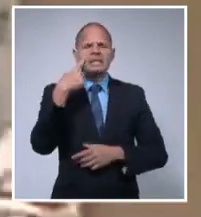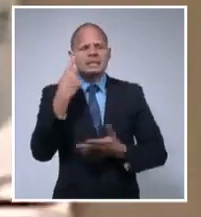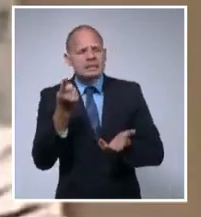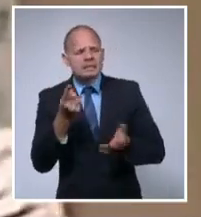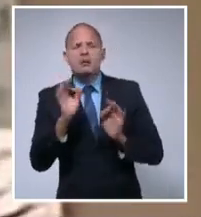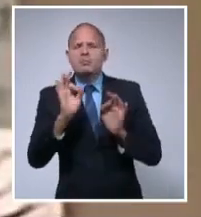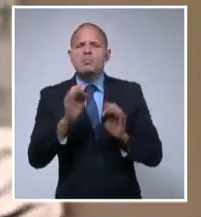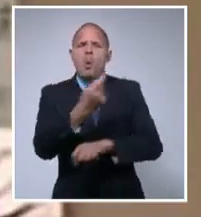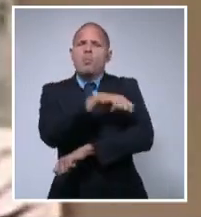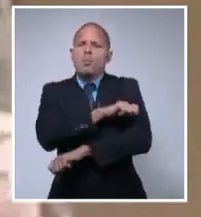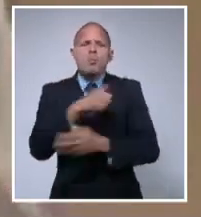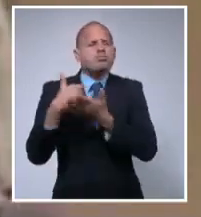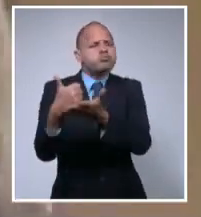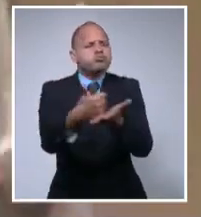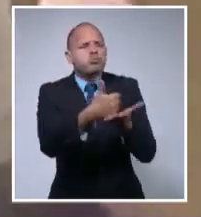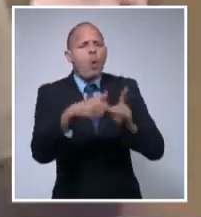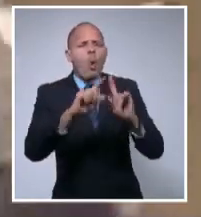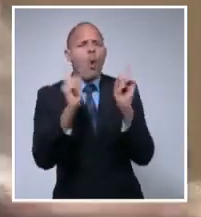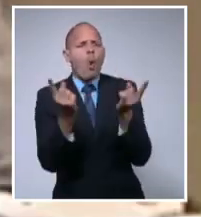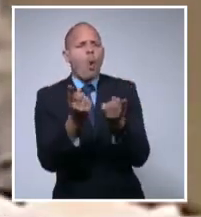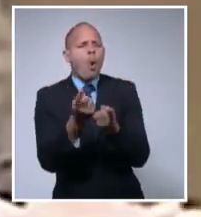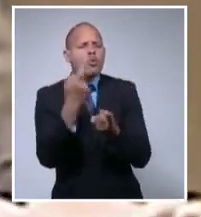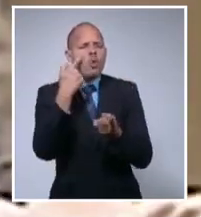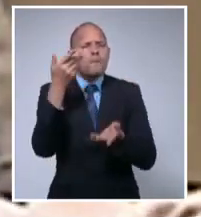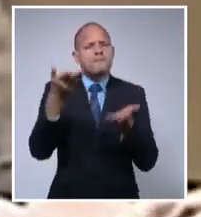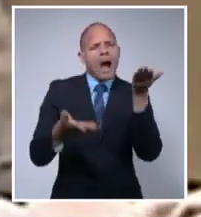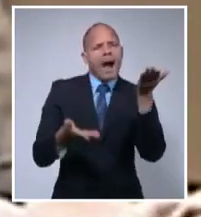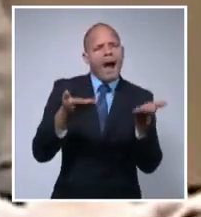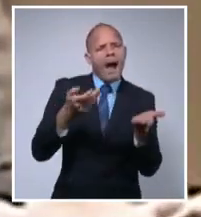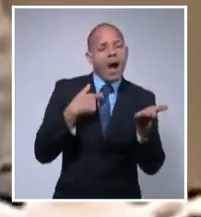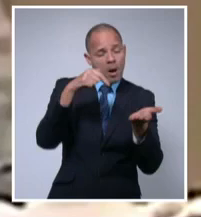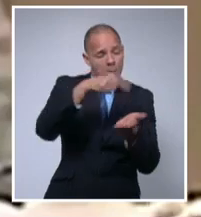vemos y comparamos.